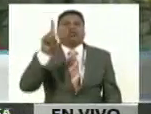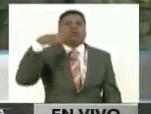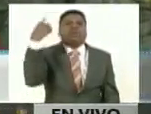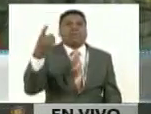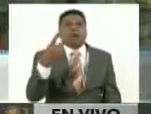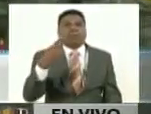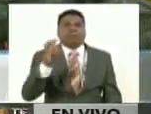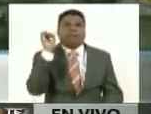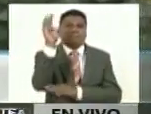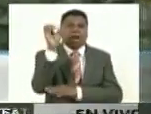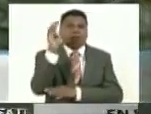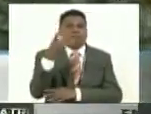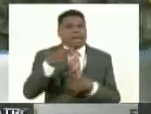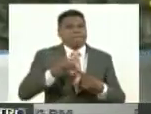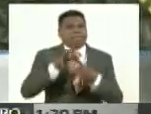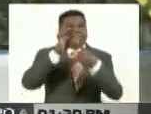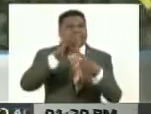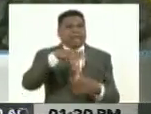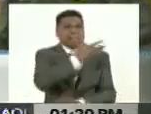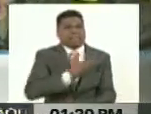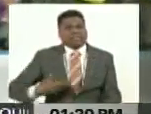allá.